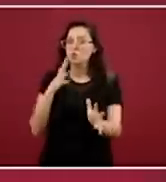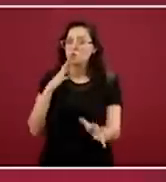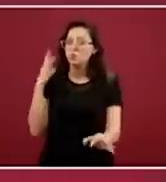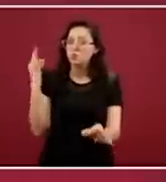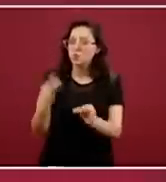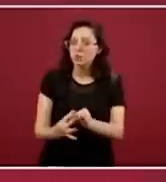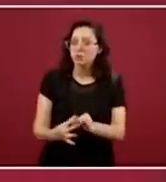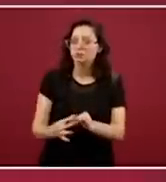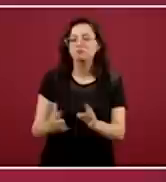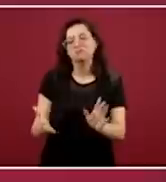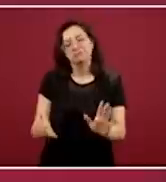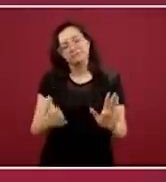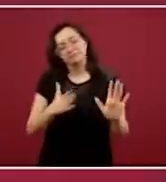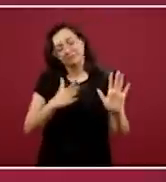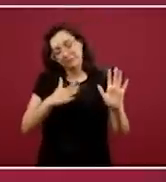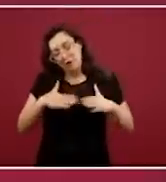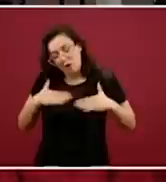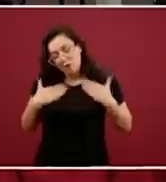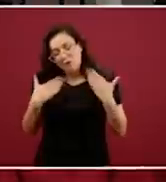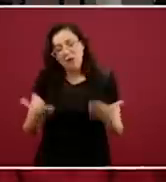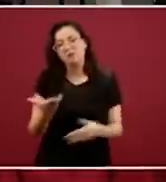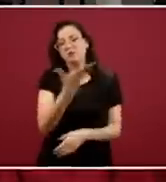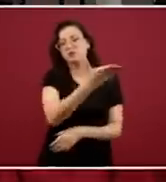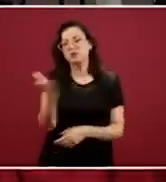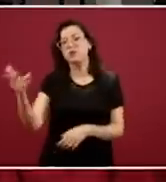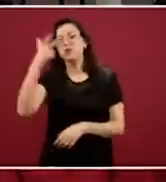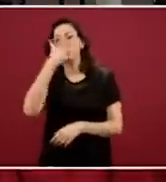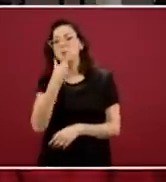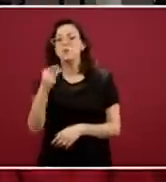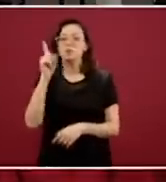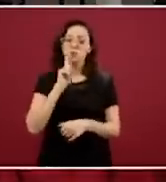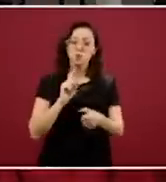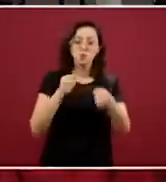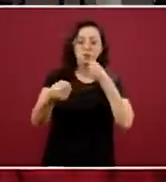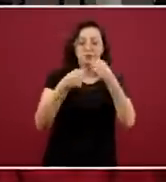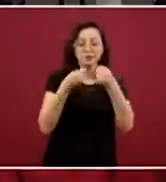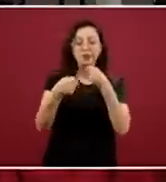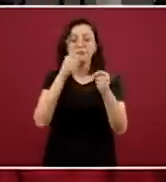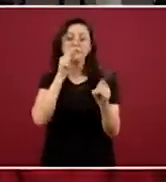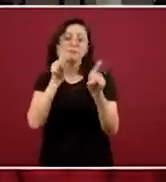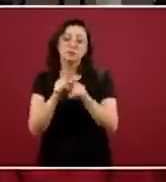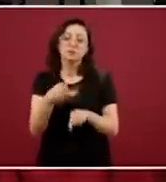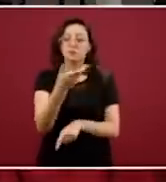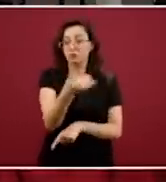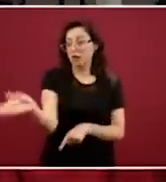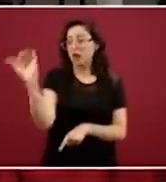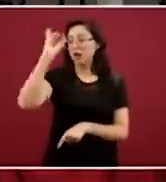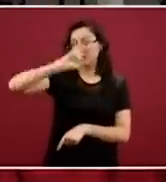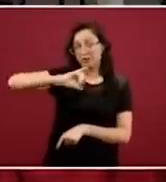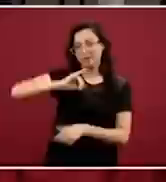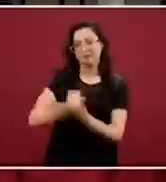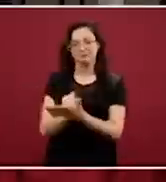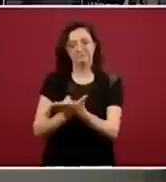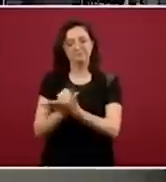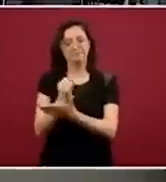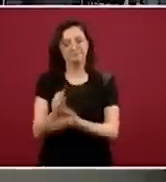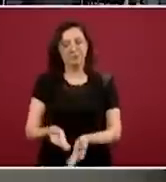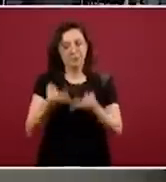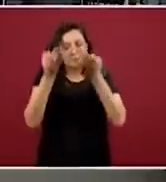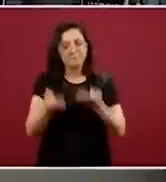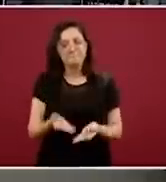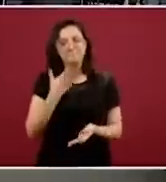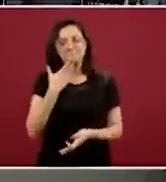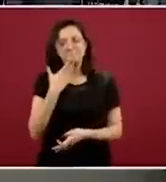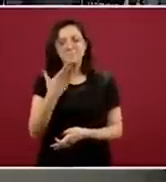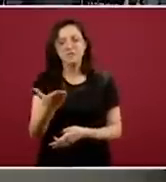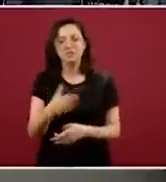Pero confiamos en que ustedes como reporteras y reporteros, pero también sus directores editoriales, tomarán la decisión más sensata.